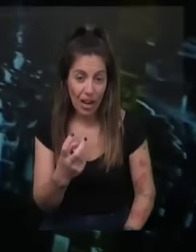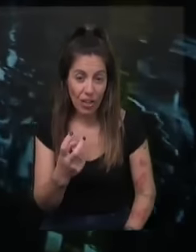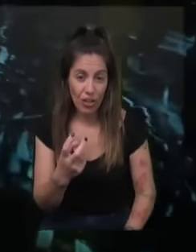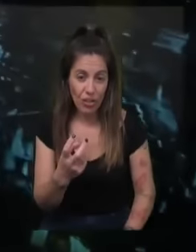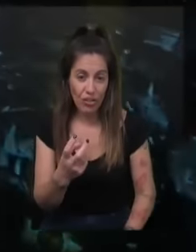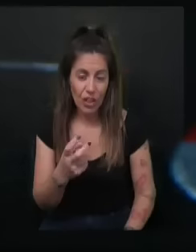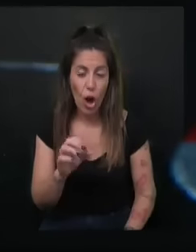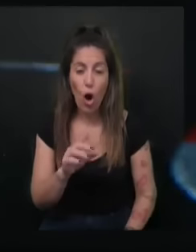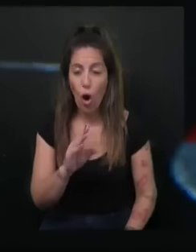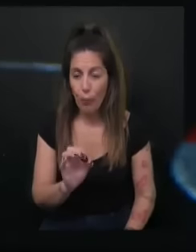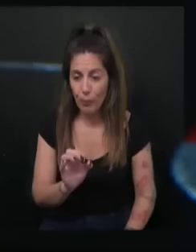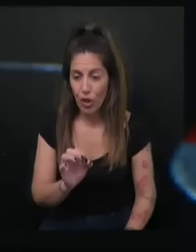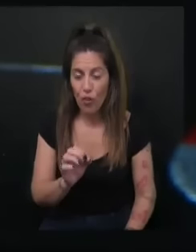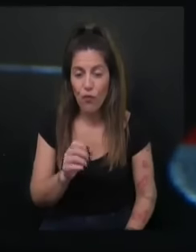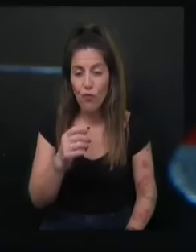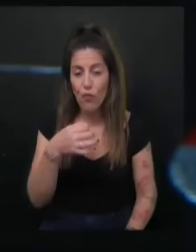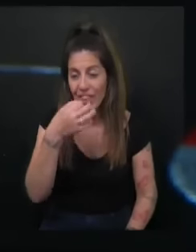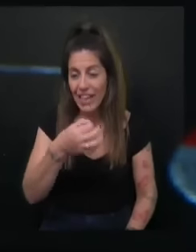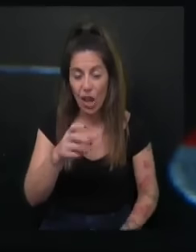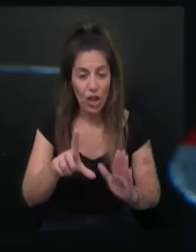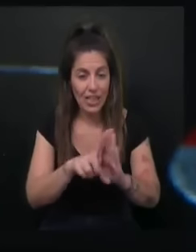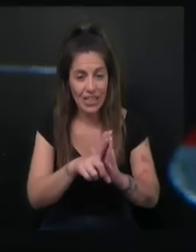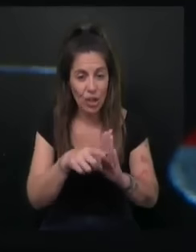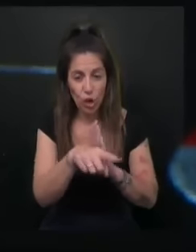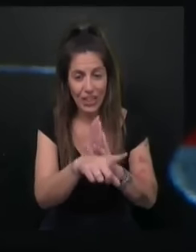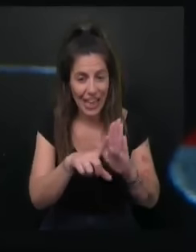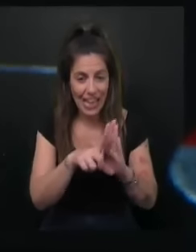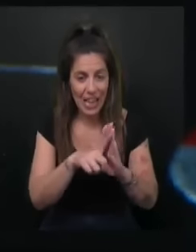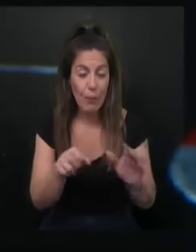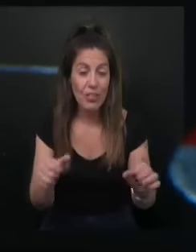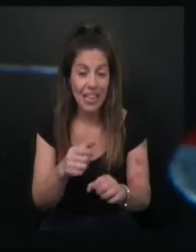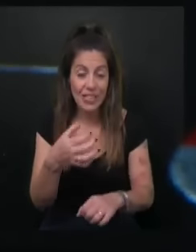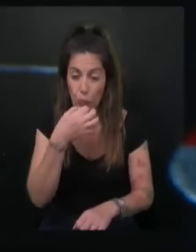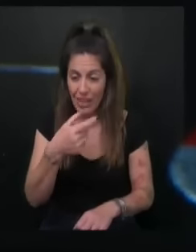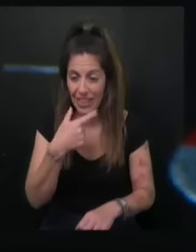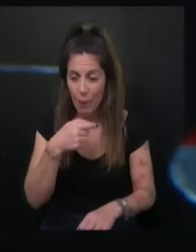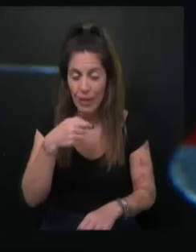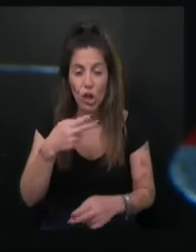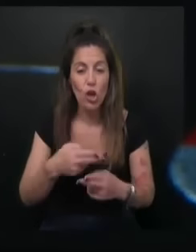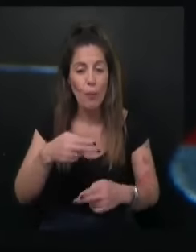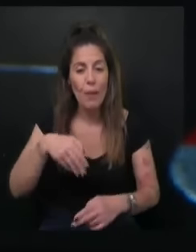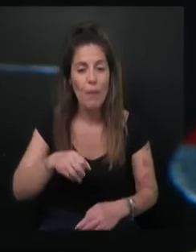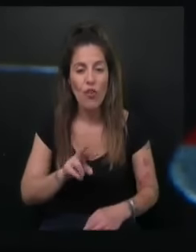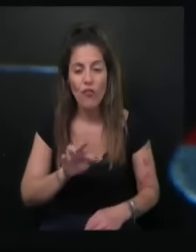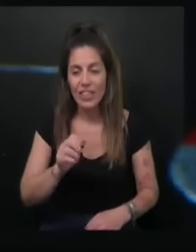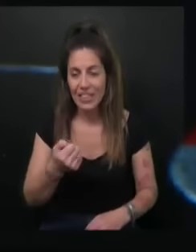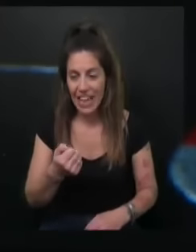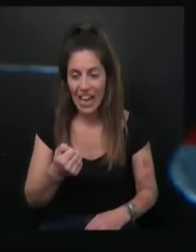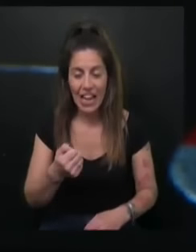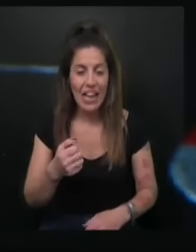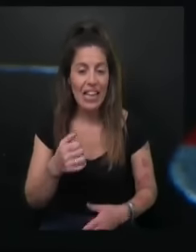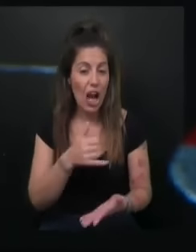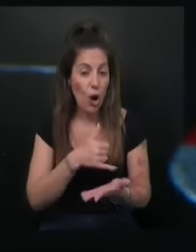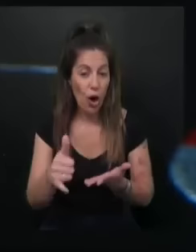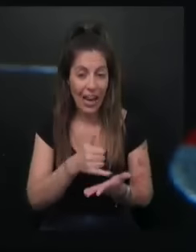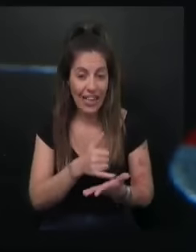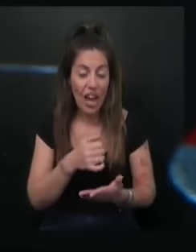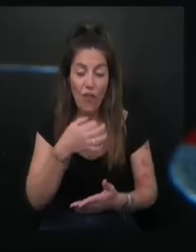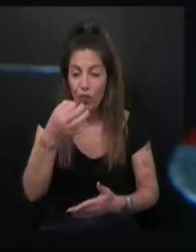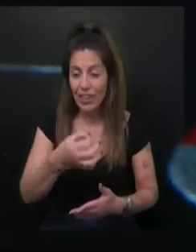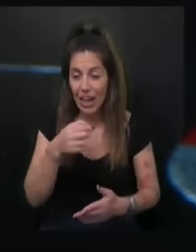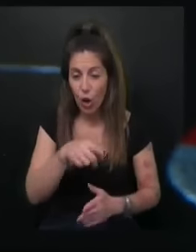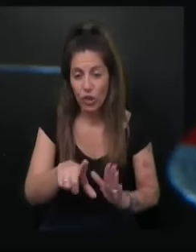opio fue declarado ilícito pero se hace un medicamento que se llama morfina la cocaína fue declarada ilícita eh va